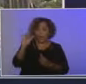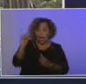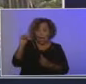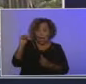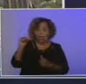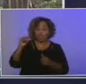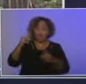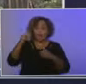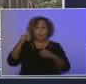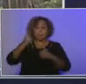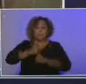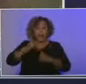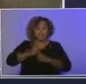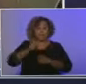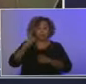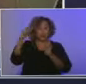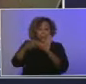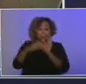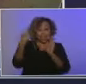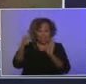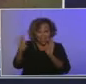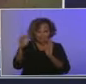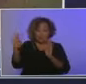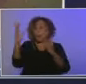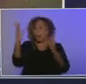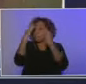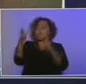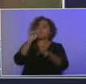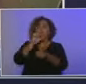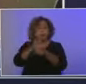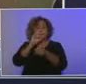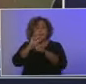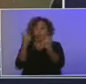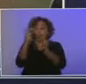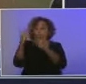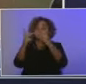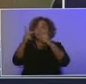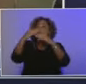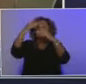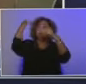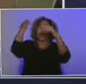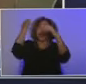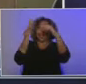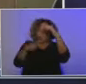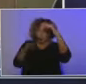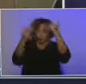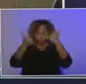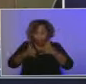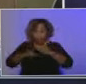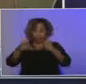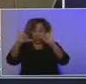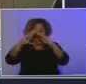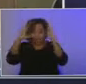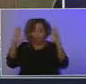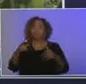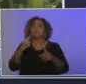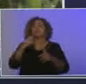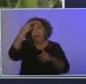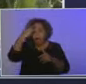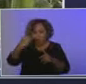de 2019 prometiéndole a todas estas personas que viven bajo un toldo azul que en agosto se iban